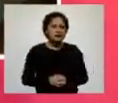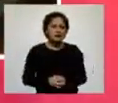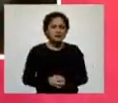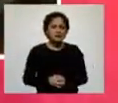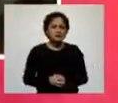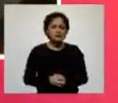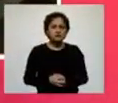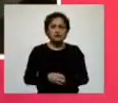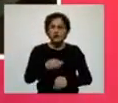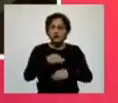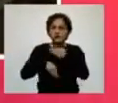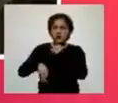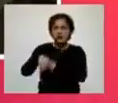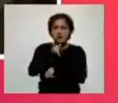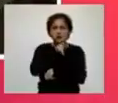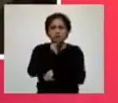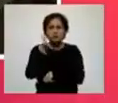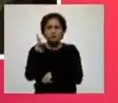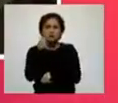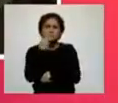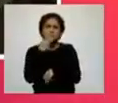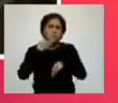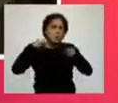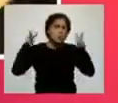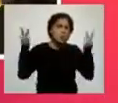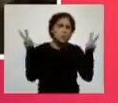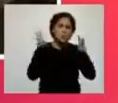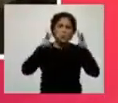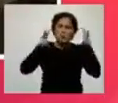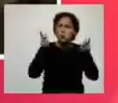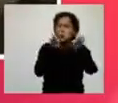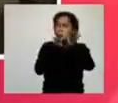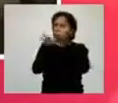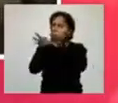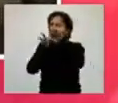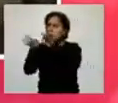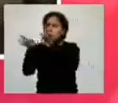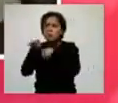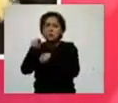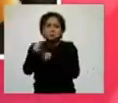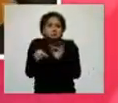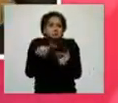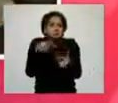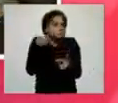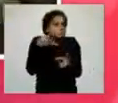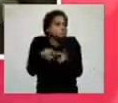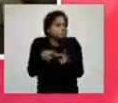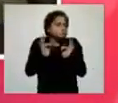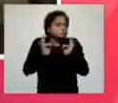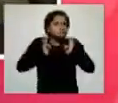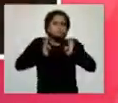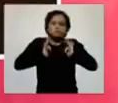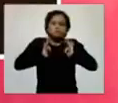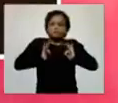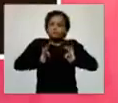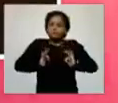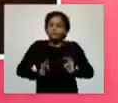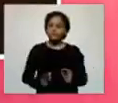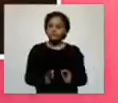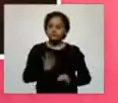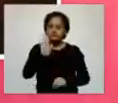Todas están trabajando. Parece que no les hace falta nada.